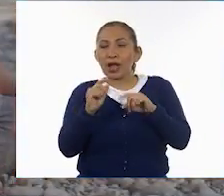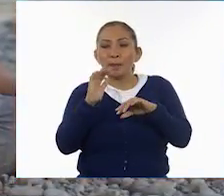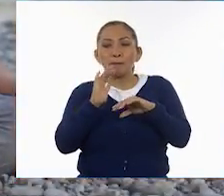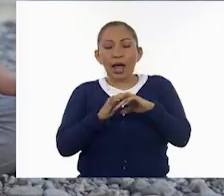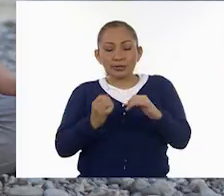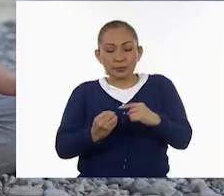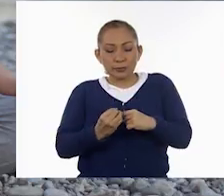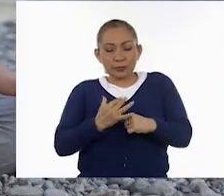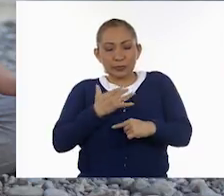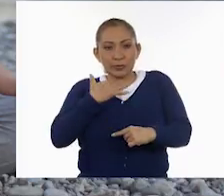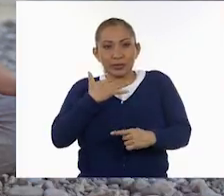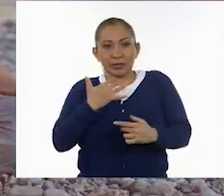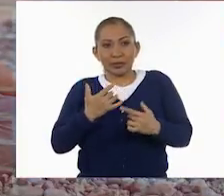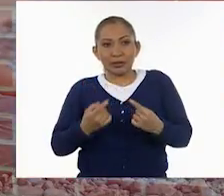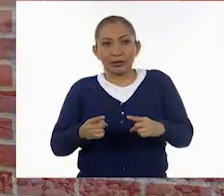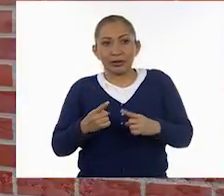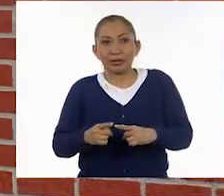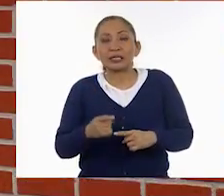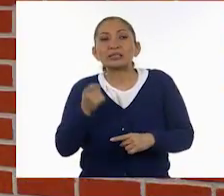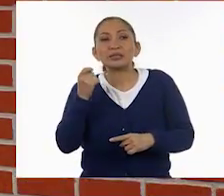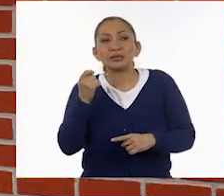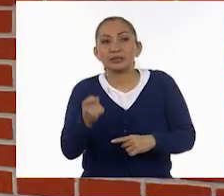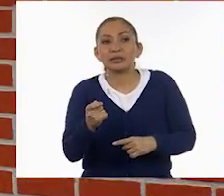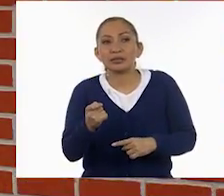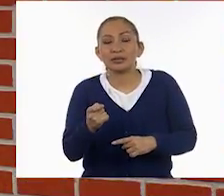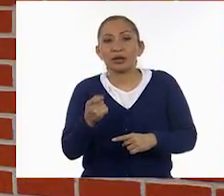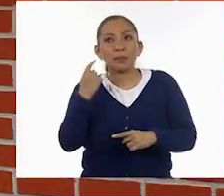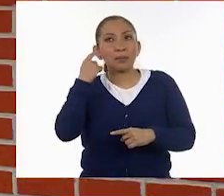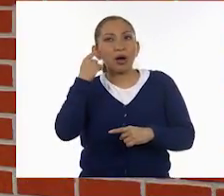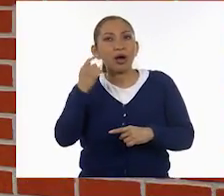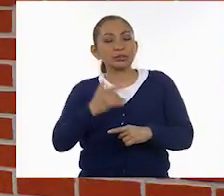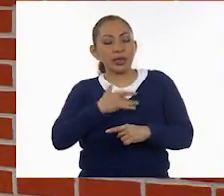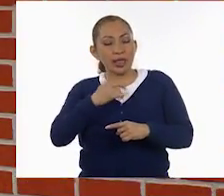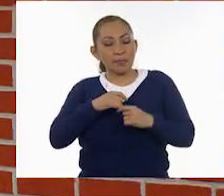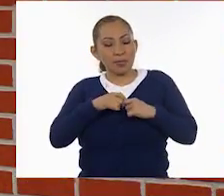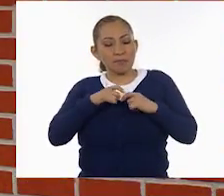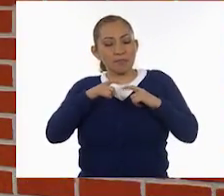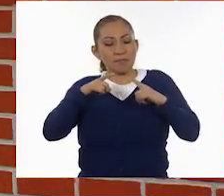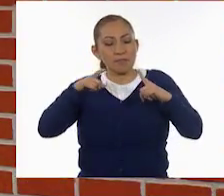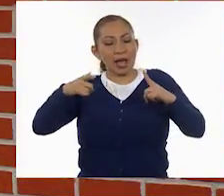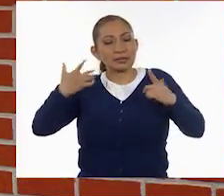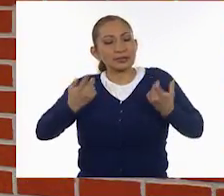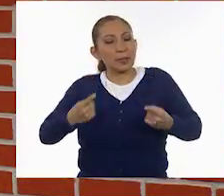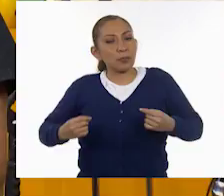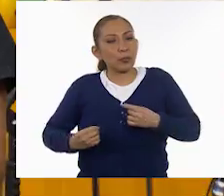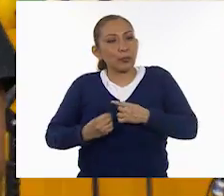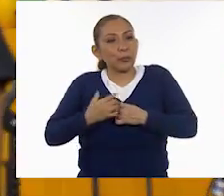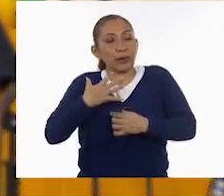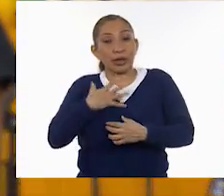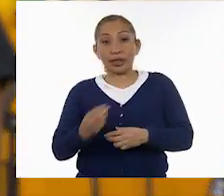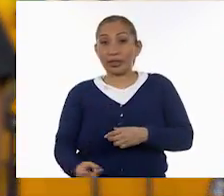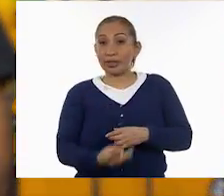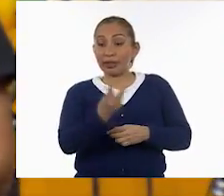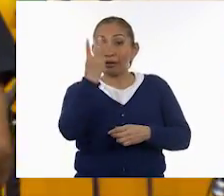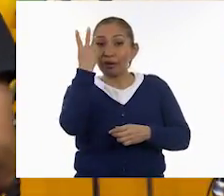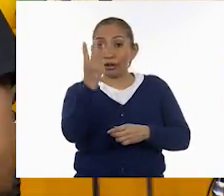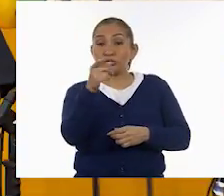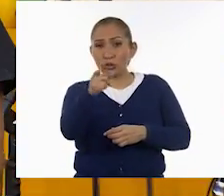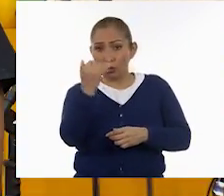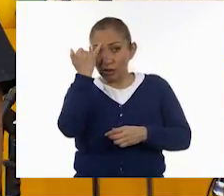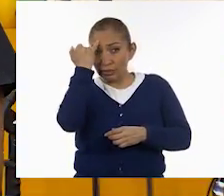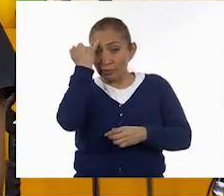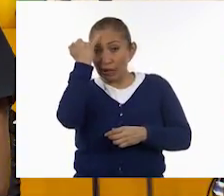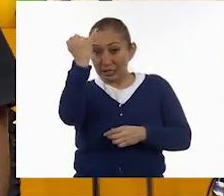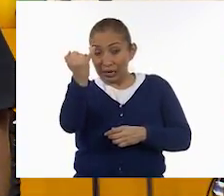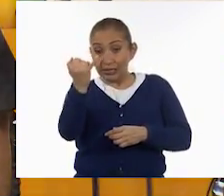el efecto emocional? Es decir, agranda los sentimientos que nos produce la música. 3. ¿Puedes